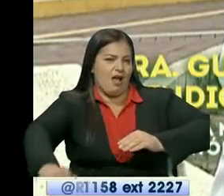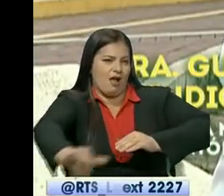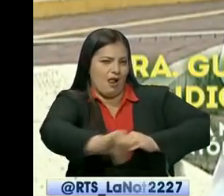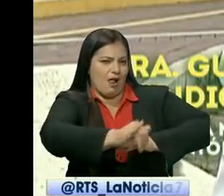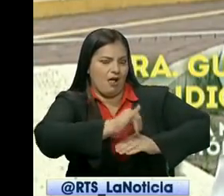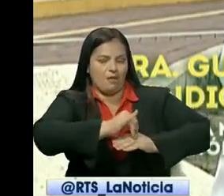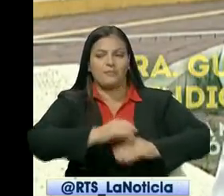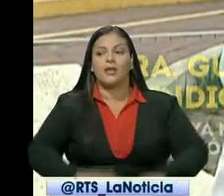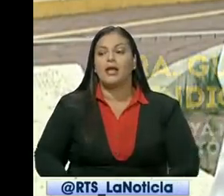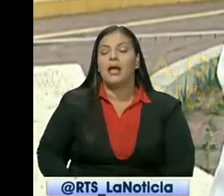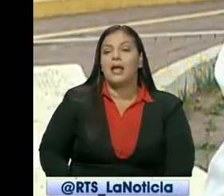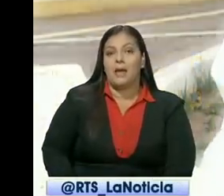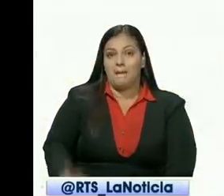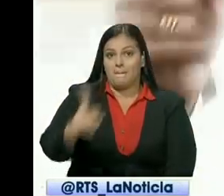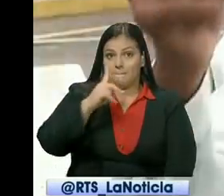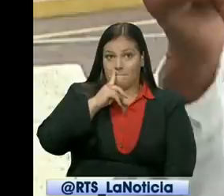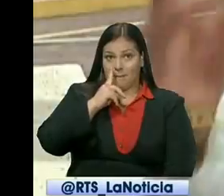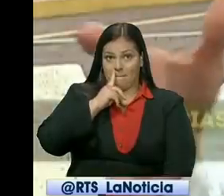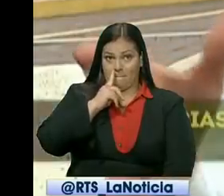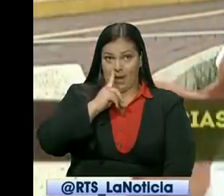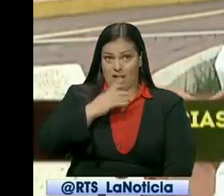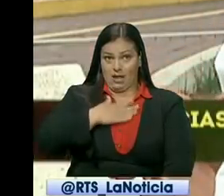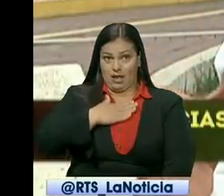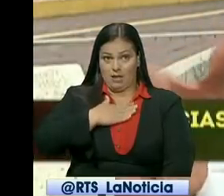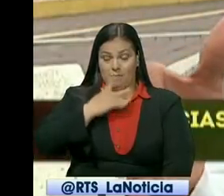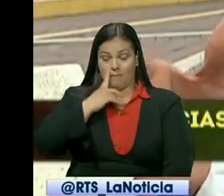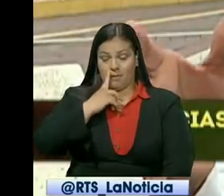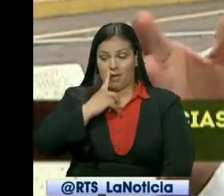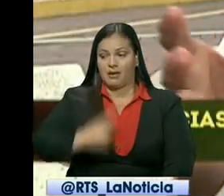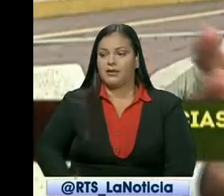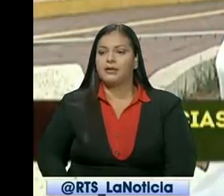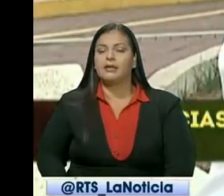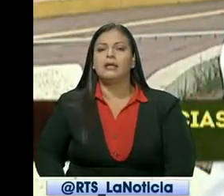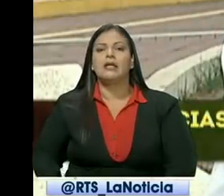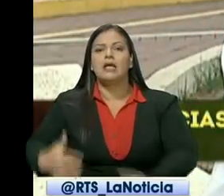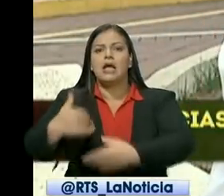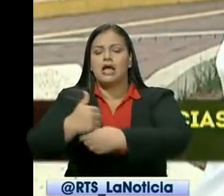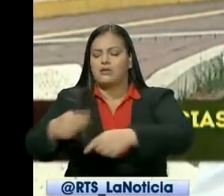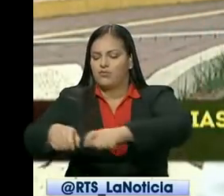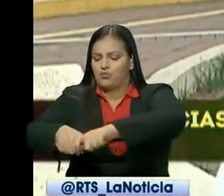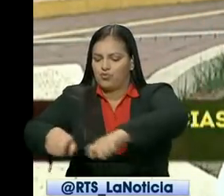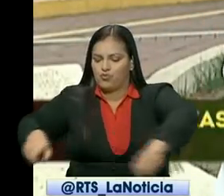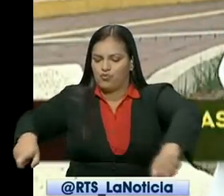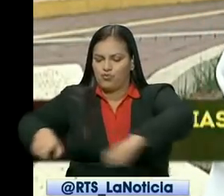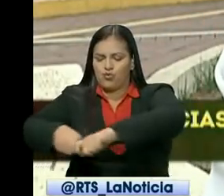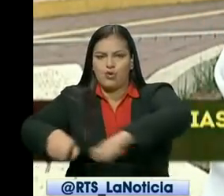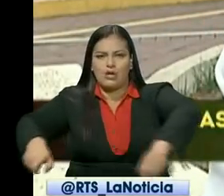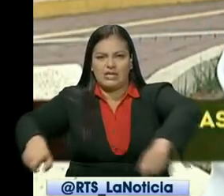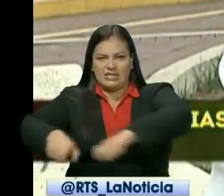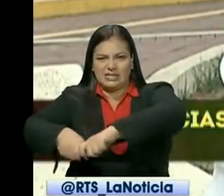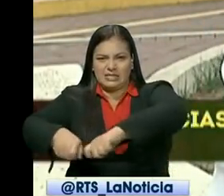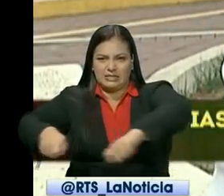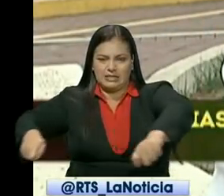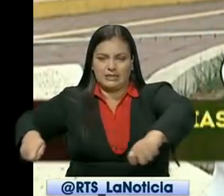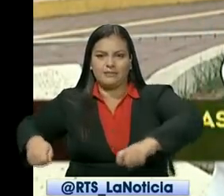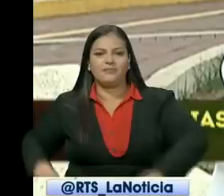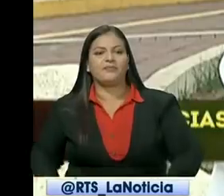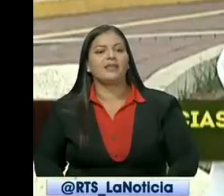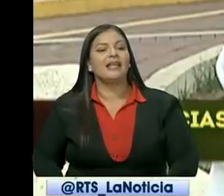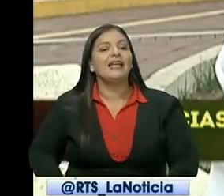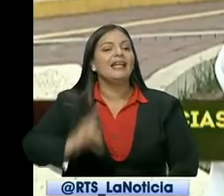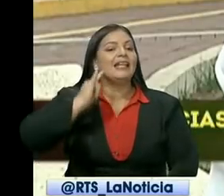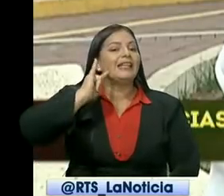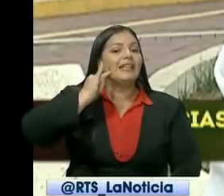nos hacía unos bastones. Nos cruzábamos como unas 5 o 6 niñas.